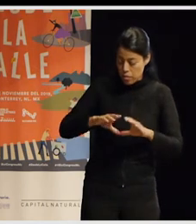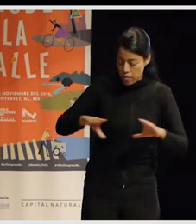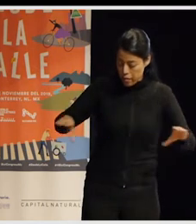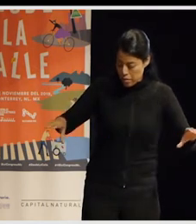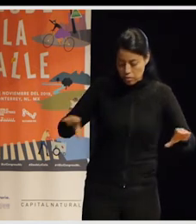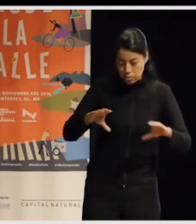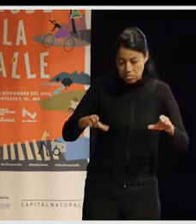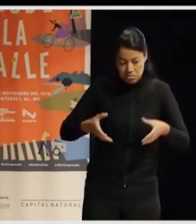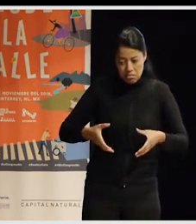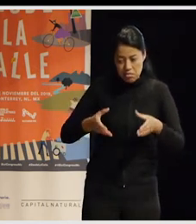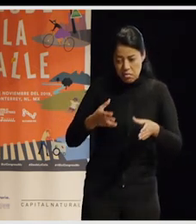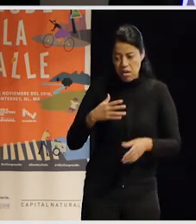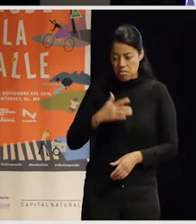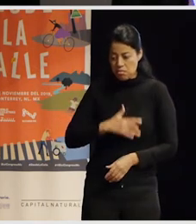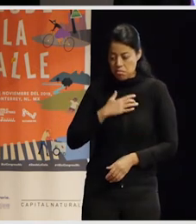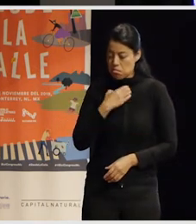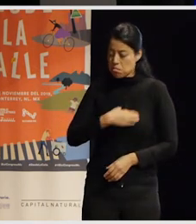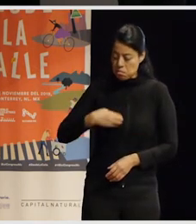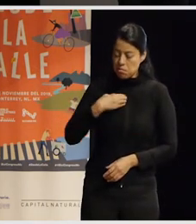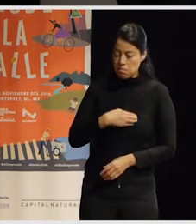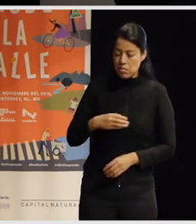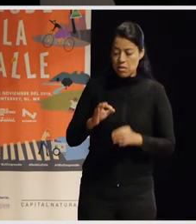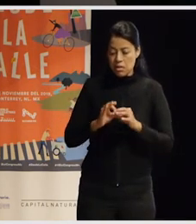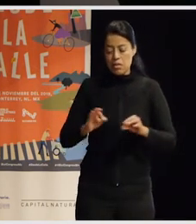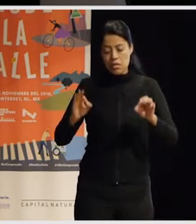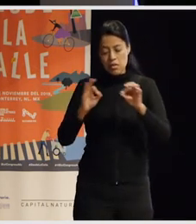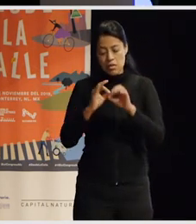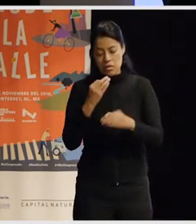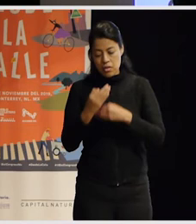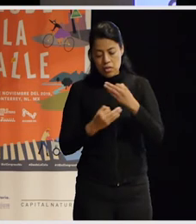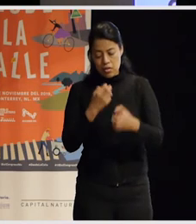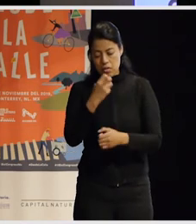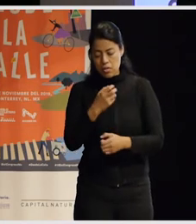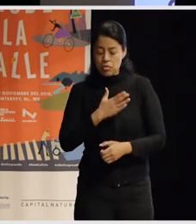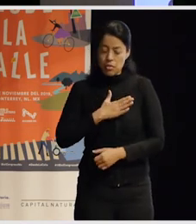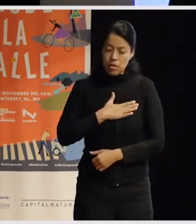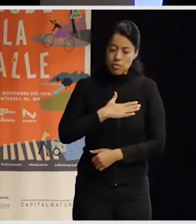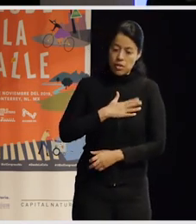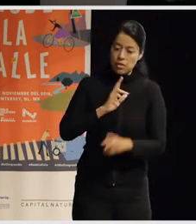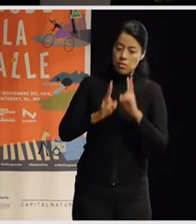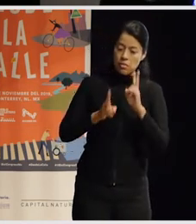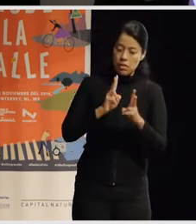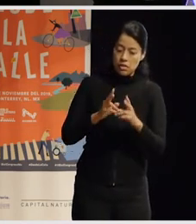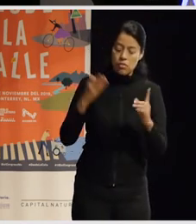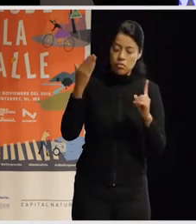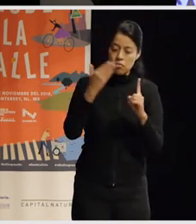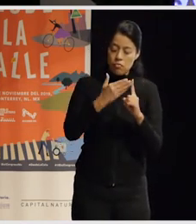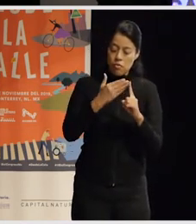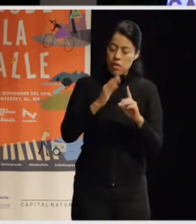calles y bueno la lo importante de todo esto para mí es comentarles que nuestro objetivo